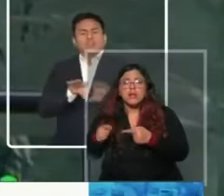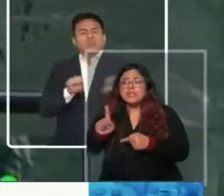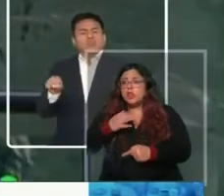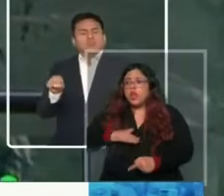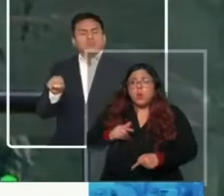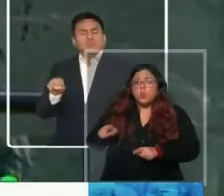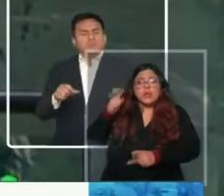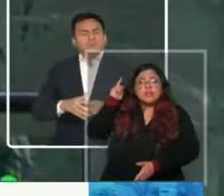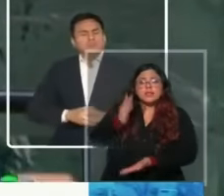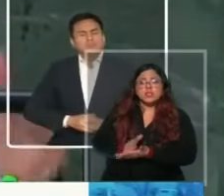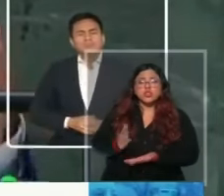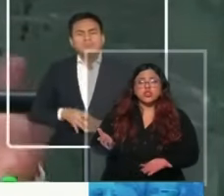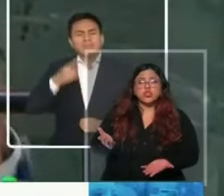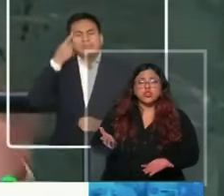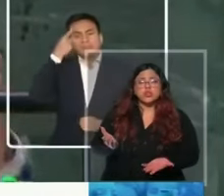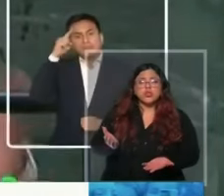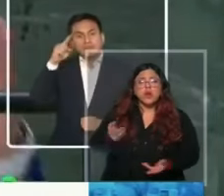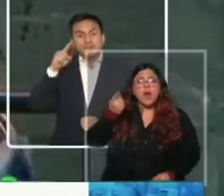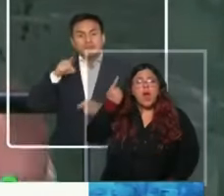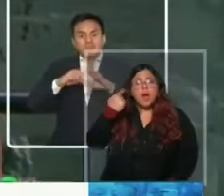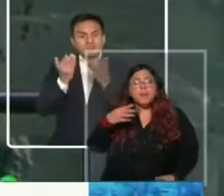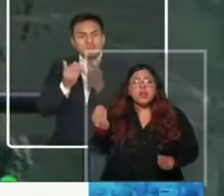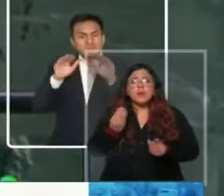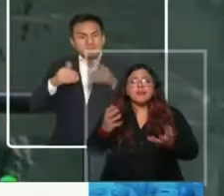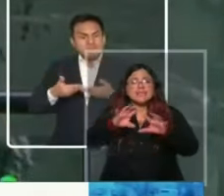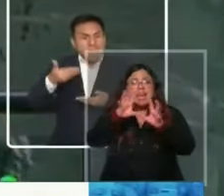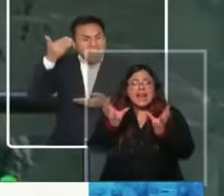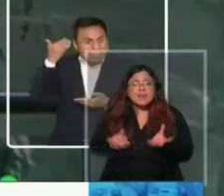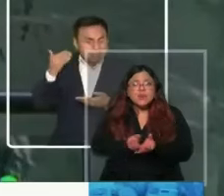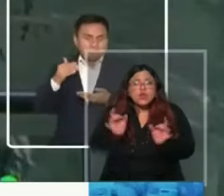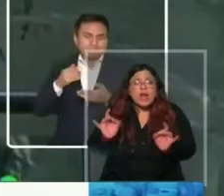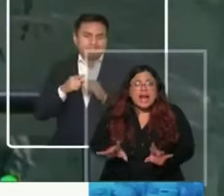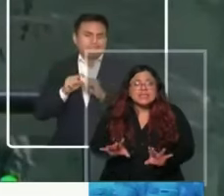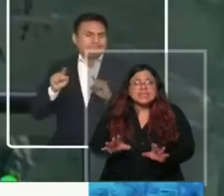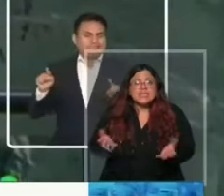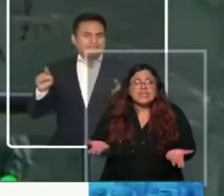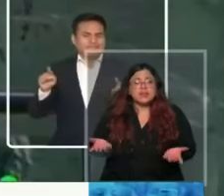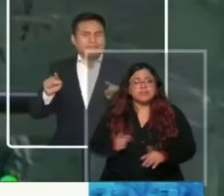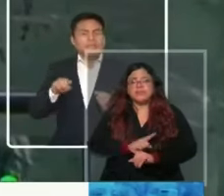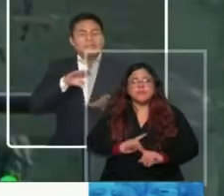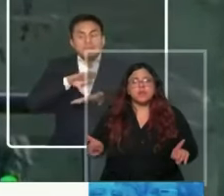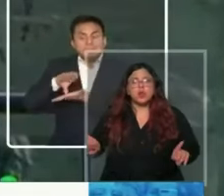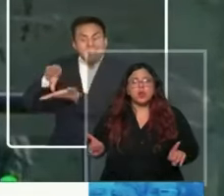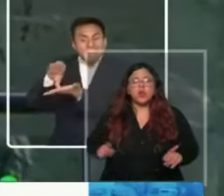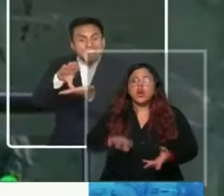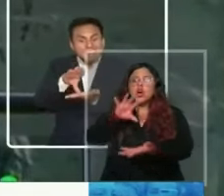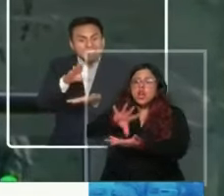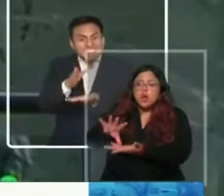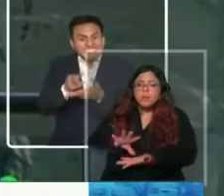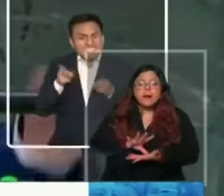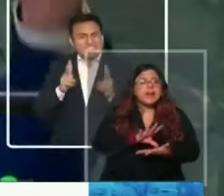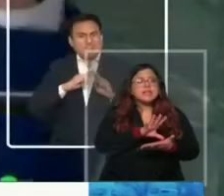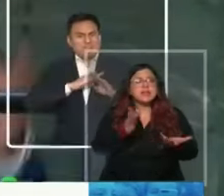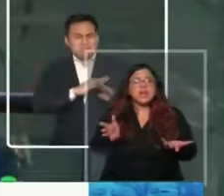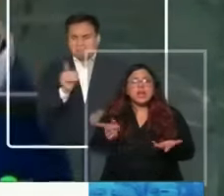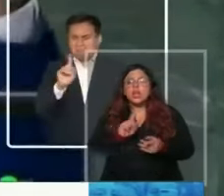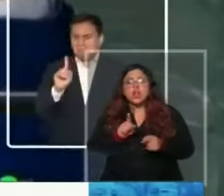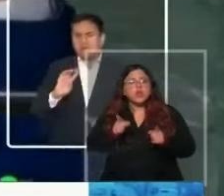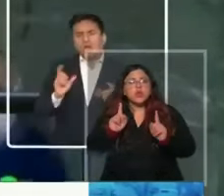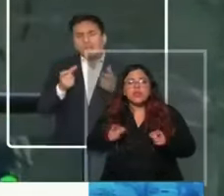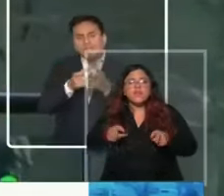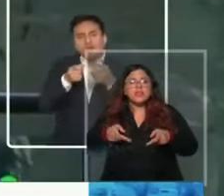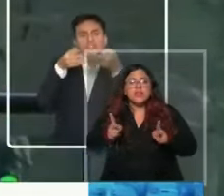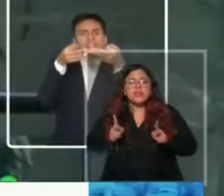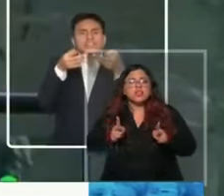resolución. Pero sucede que el mundo ya no es así, y que estos países no debieran tener derecho a veto, y que el Consejo